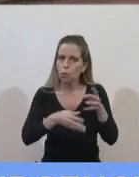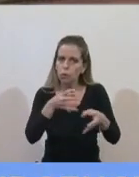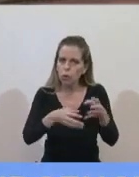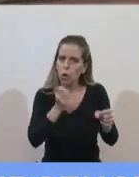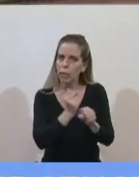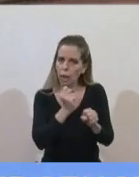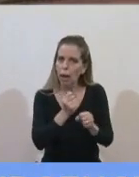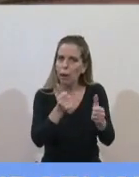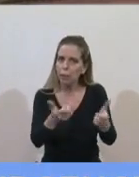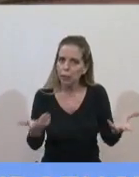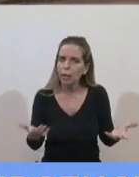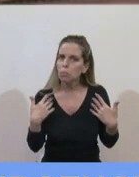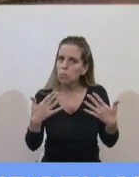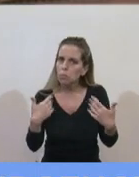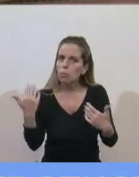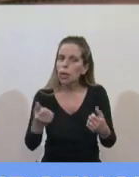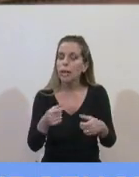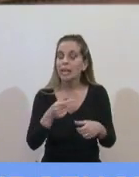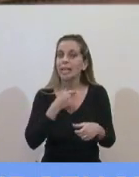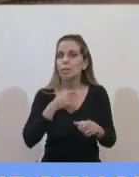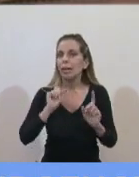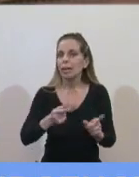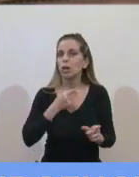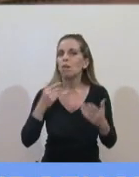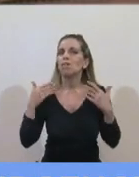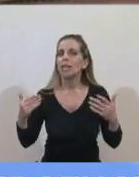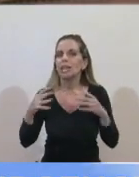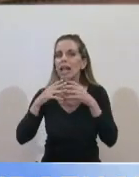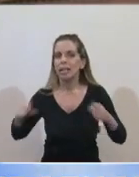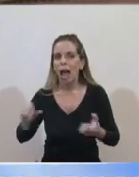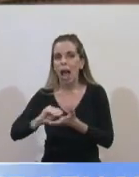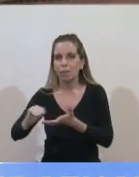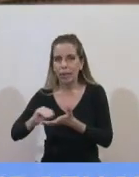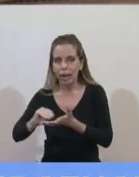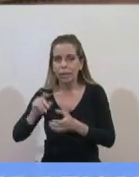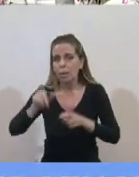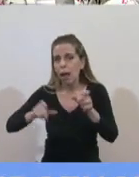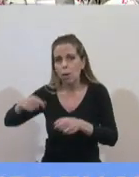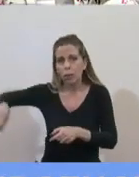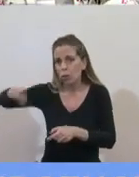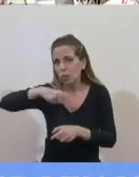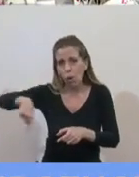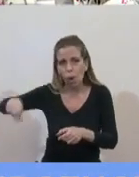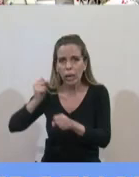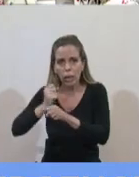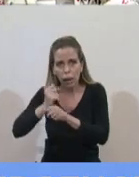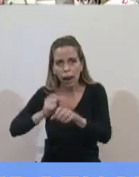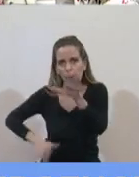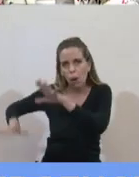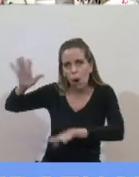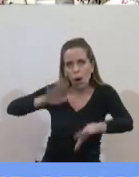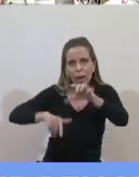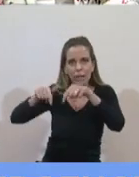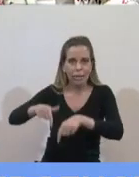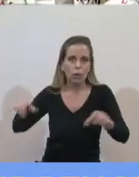y déjeme hacer una parte para felicitar a la secretaria administrativa y a toda la gente que ha trabajado para poder tener